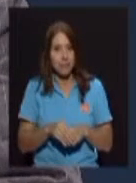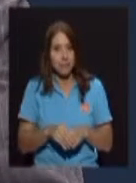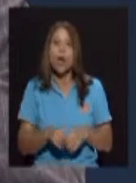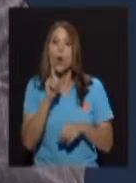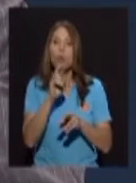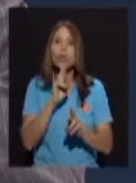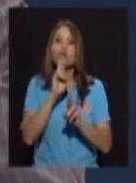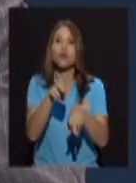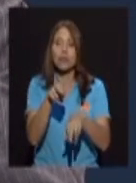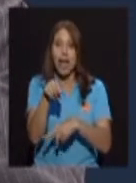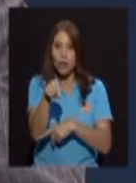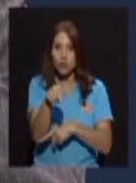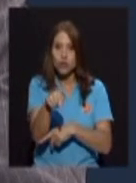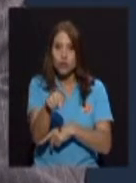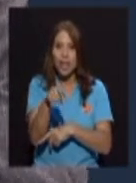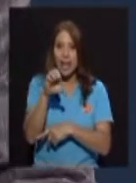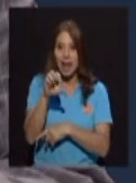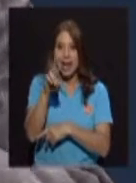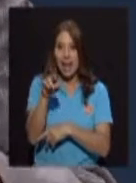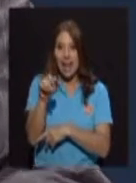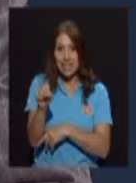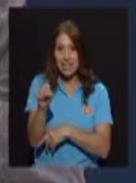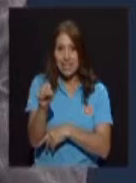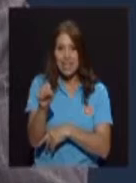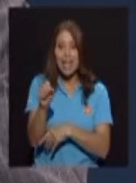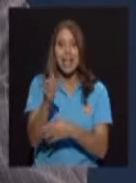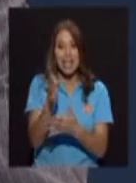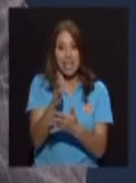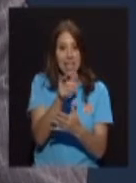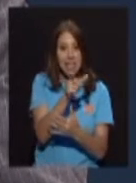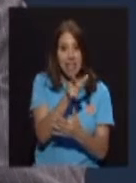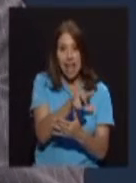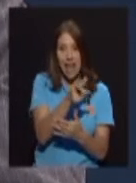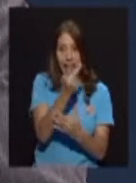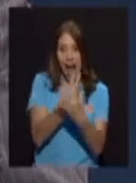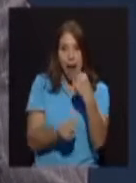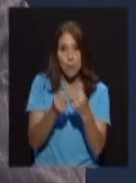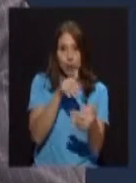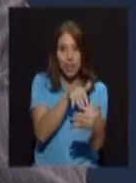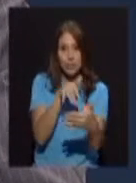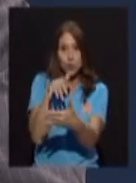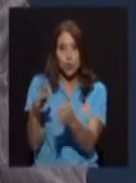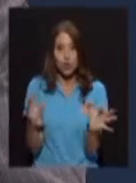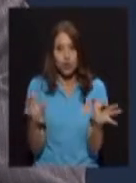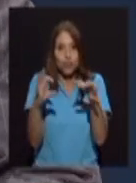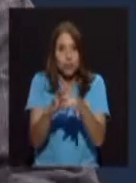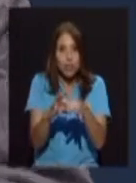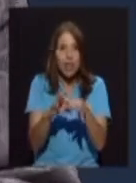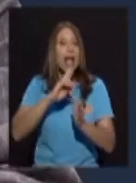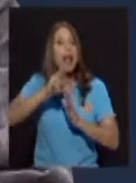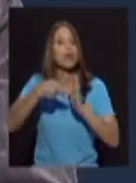de los resultados que nos ha dado CRELES, y sobre todo al combinar ambos estudios de cohorte, es que el rol de la